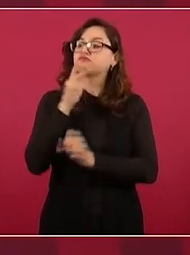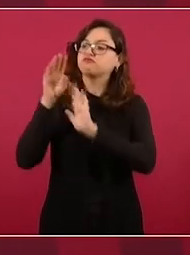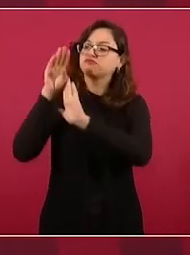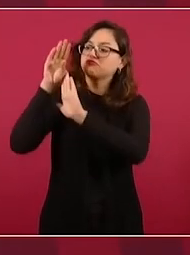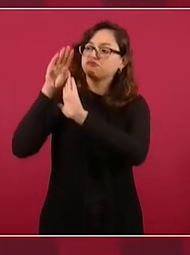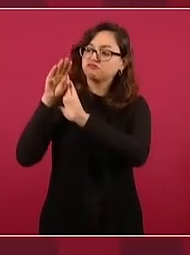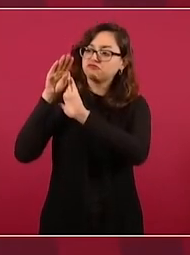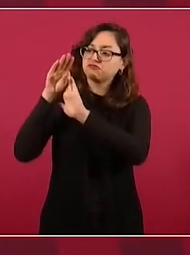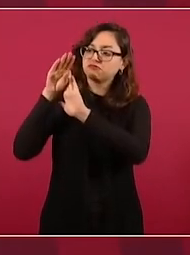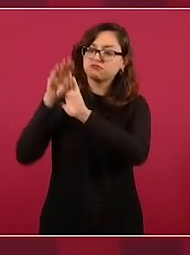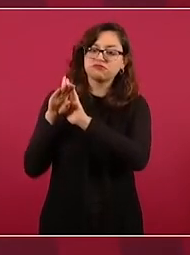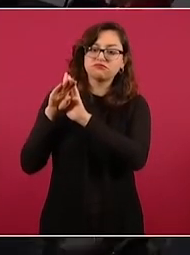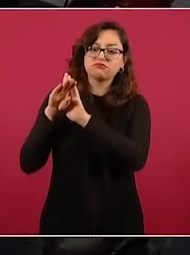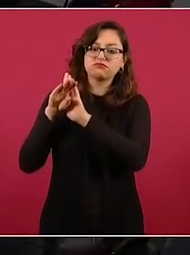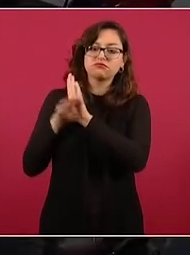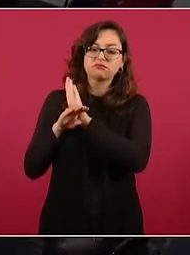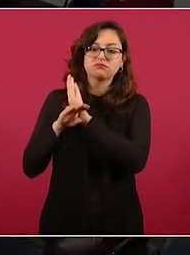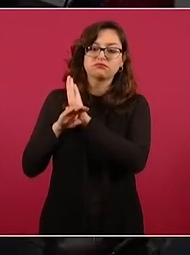De